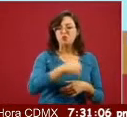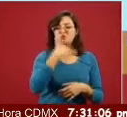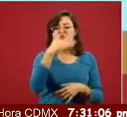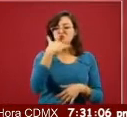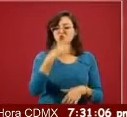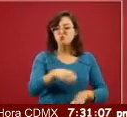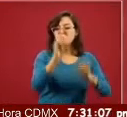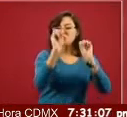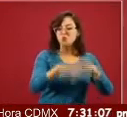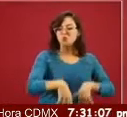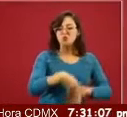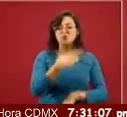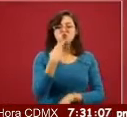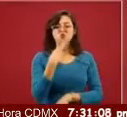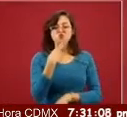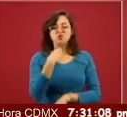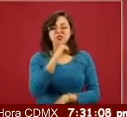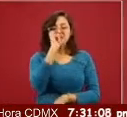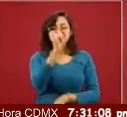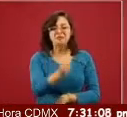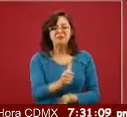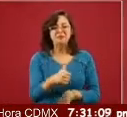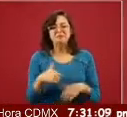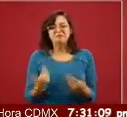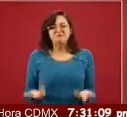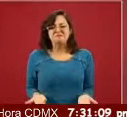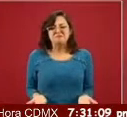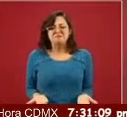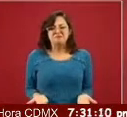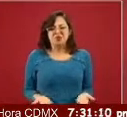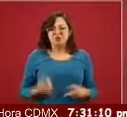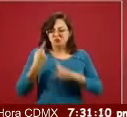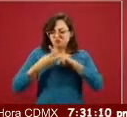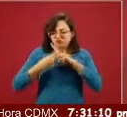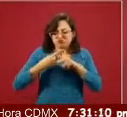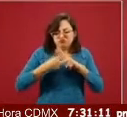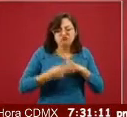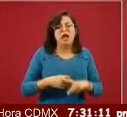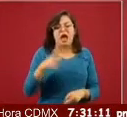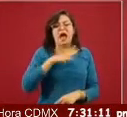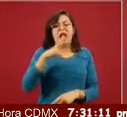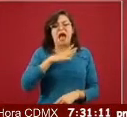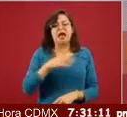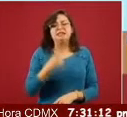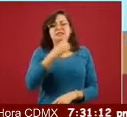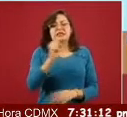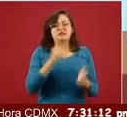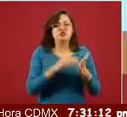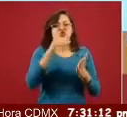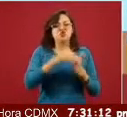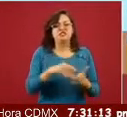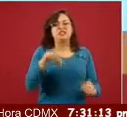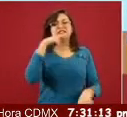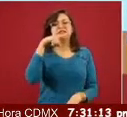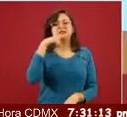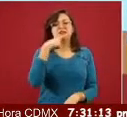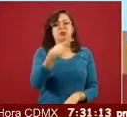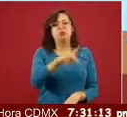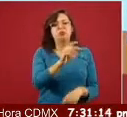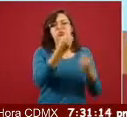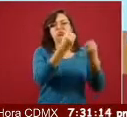malutilizan, de nada me sirve contabilizar 100 millones de lápices. Lo relevante es